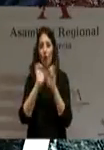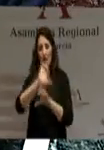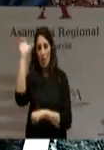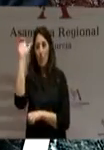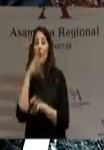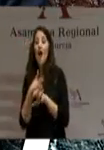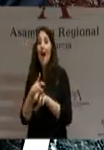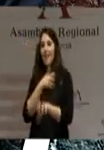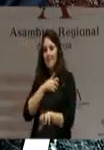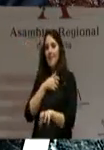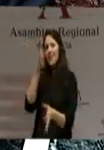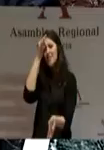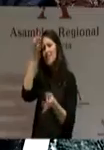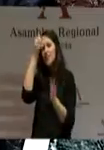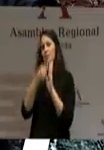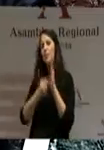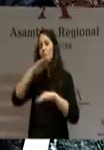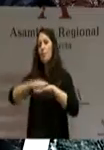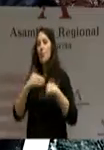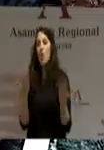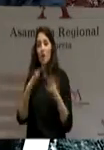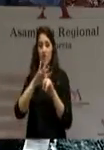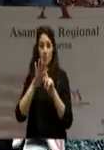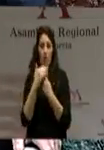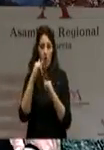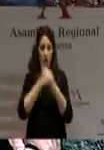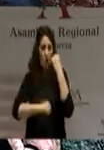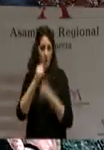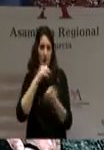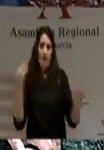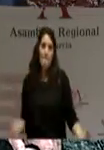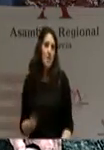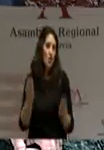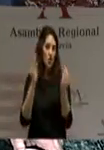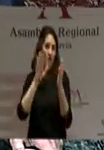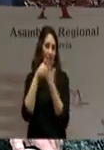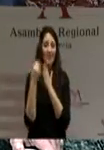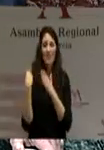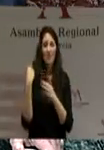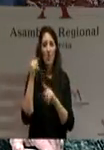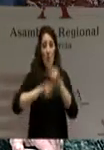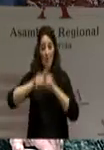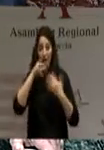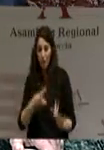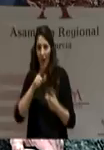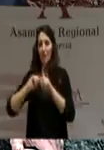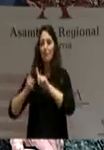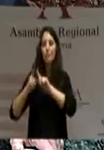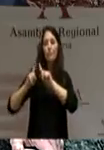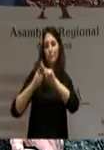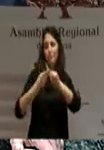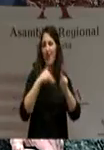se debe cumplir un requisito, que la región mejore la situación económica y que haya superado o encarrilado los problemas actuales. Eso